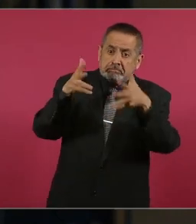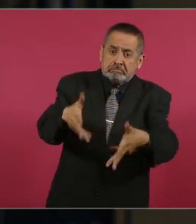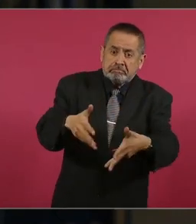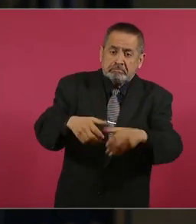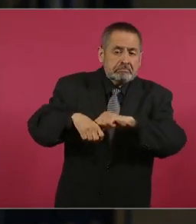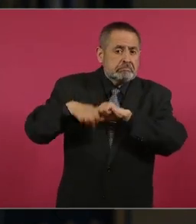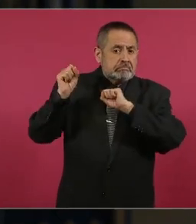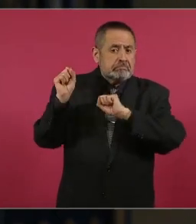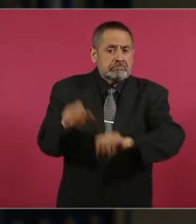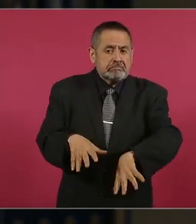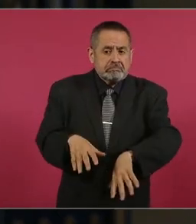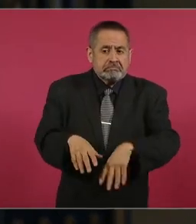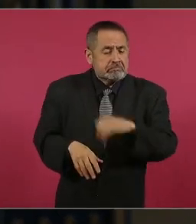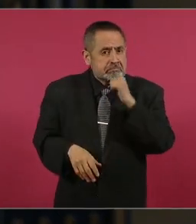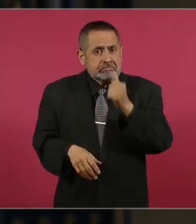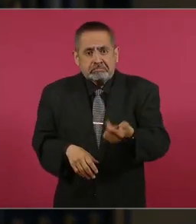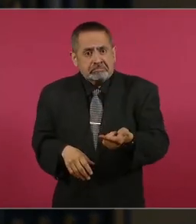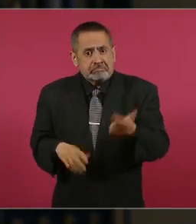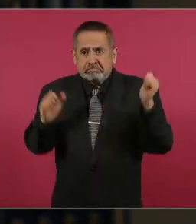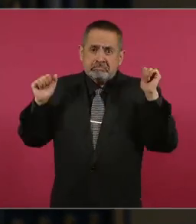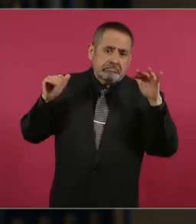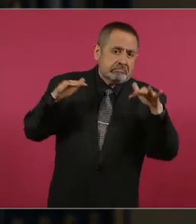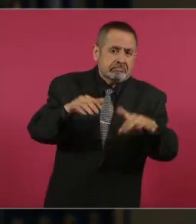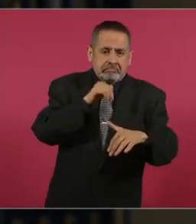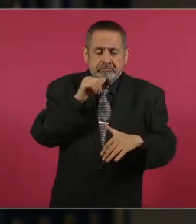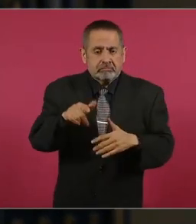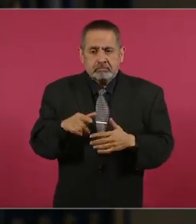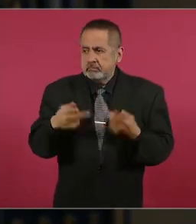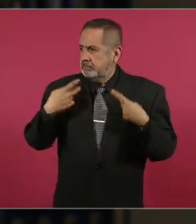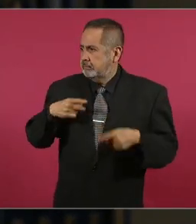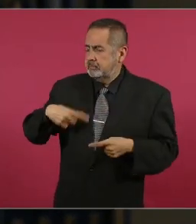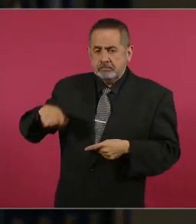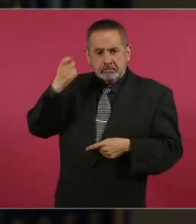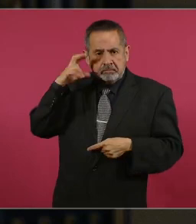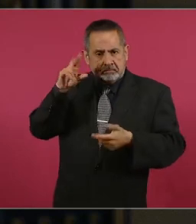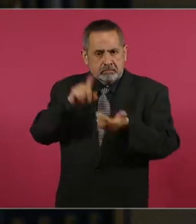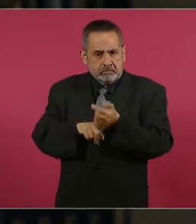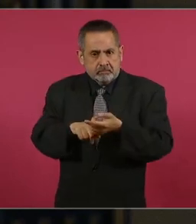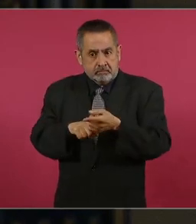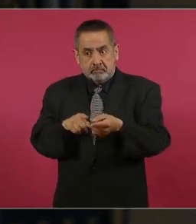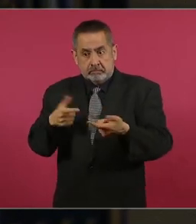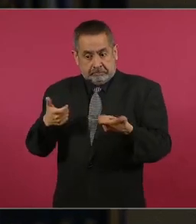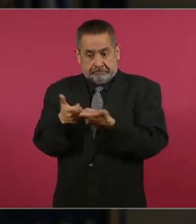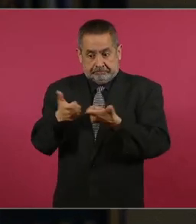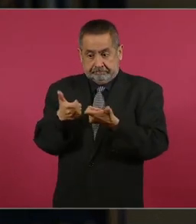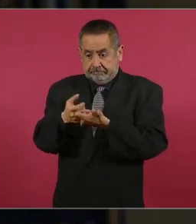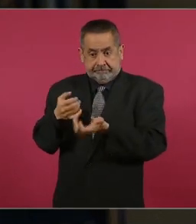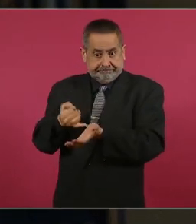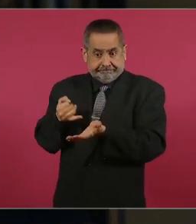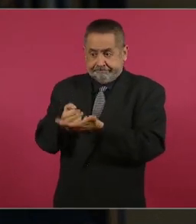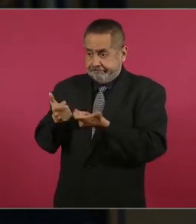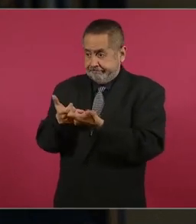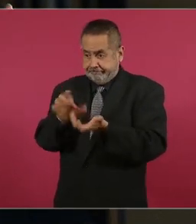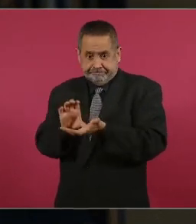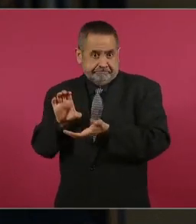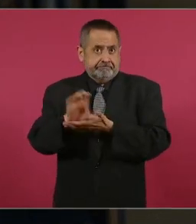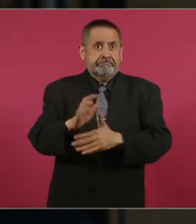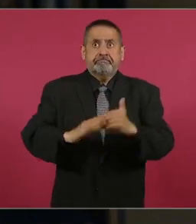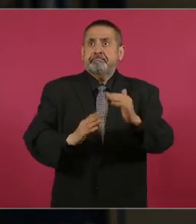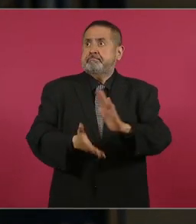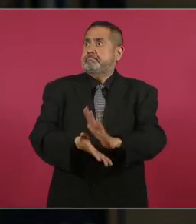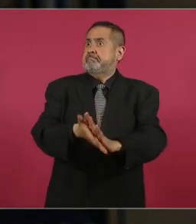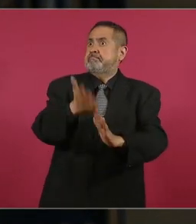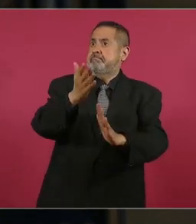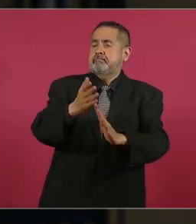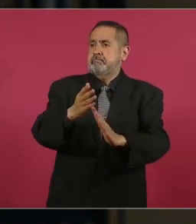No hay un solo quintanarroense, ¿no?, que a pesar de que se subsidió con los impuestos del pueblo de Quintana Roo, se le dé